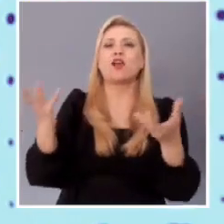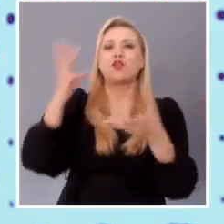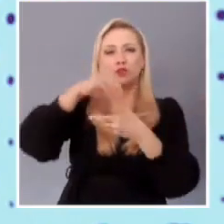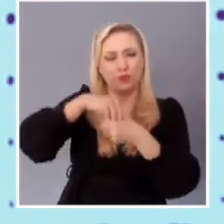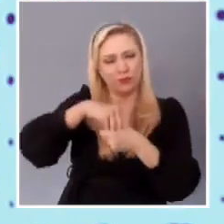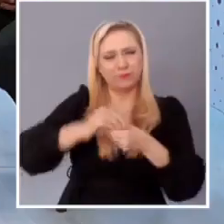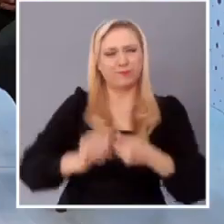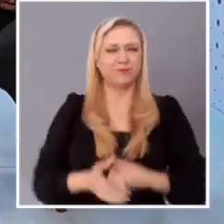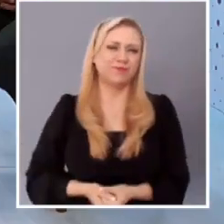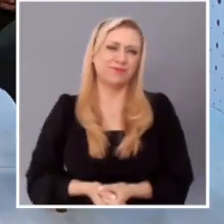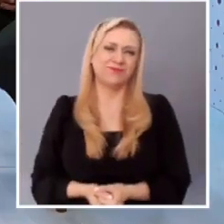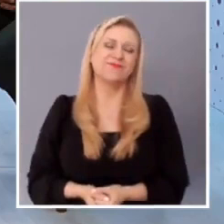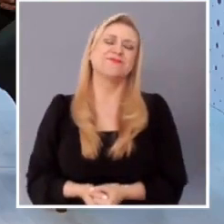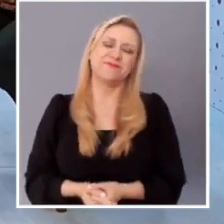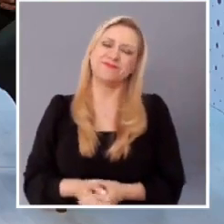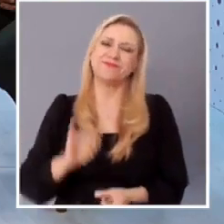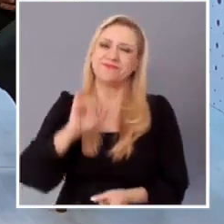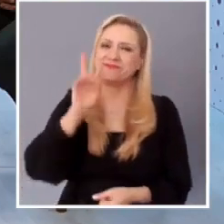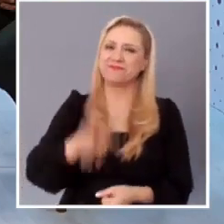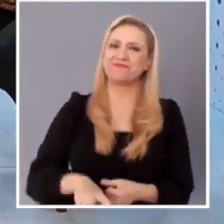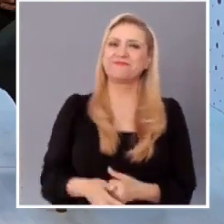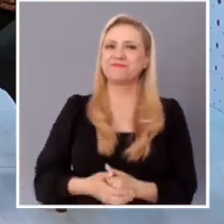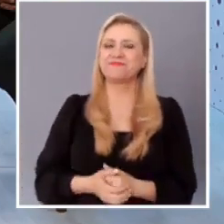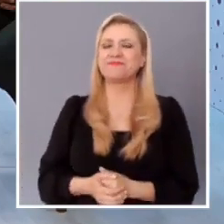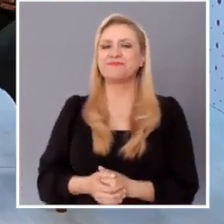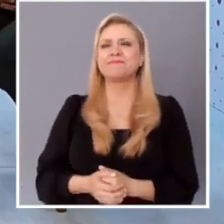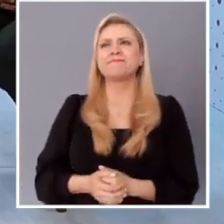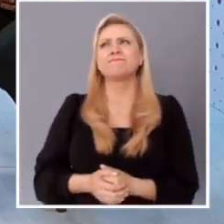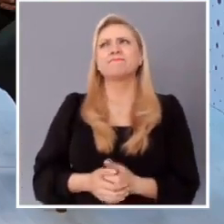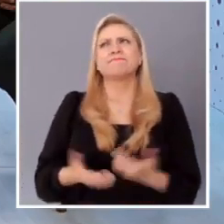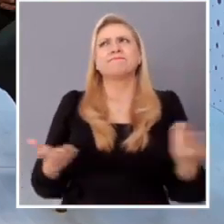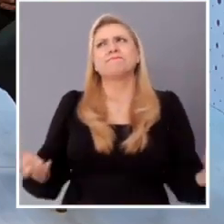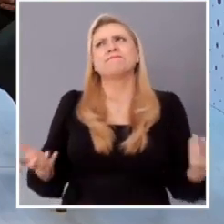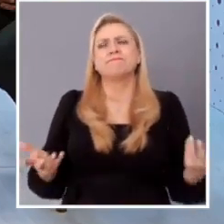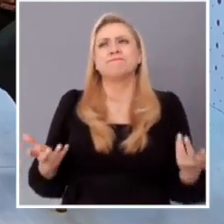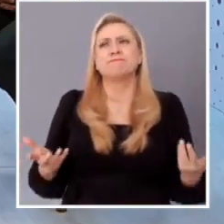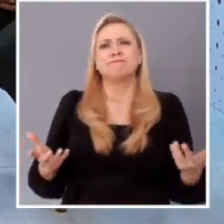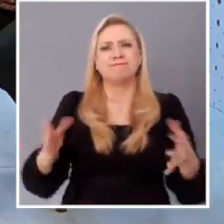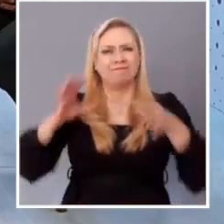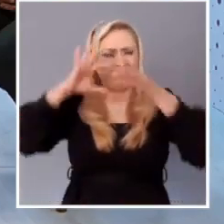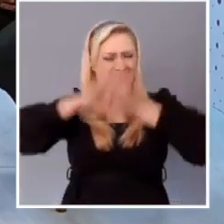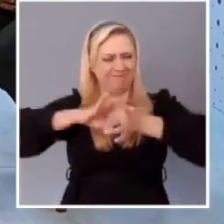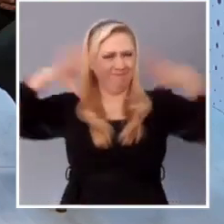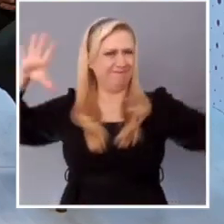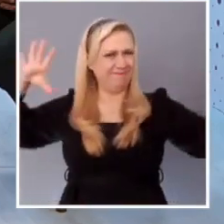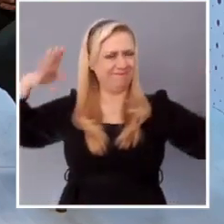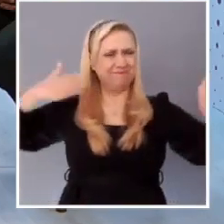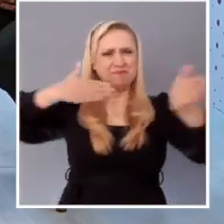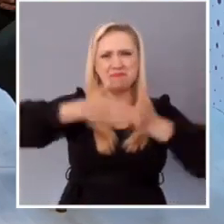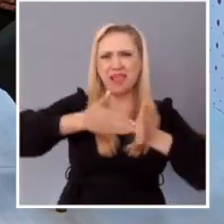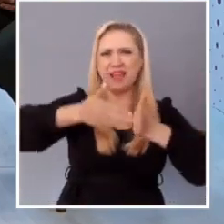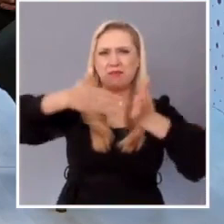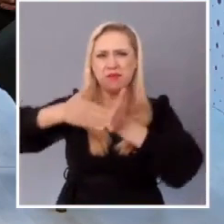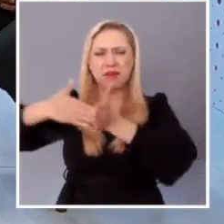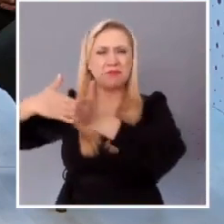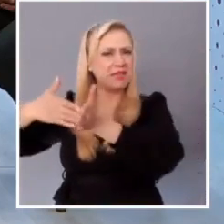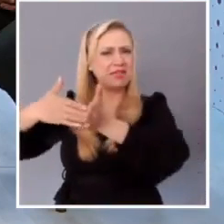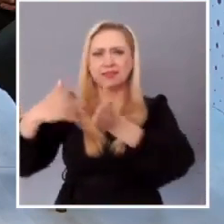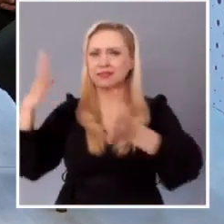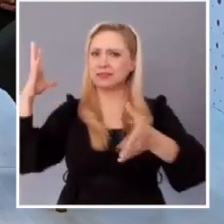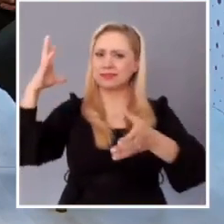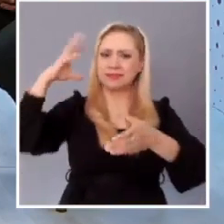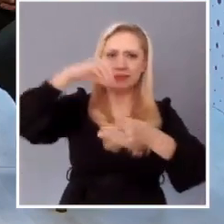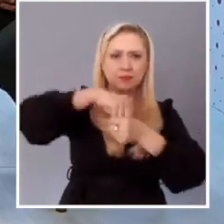duda. Eh, Creo que para esto, para lograr ese rompimiento de barreras, ¿no? Y de inclusión sobre todo, es importante